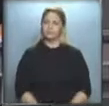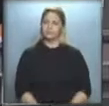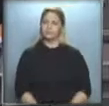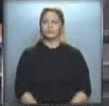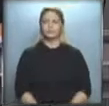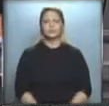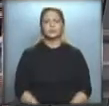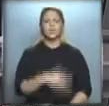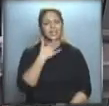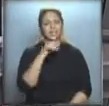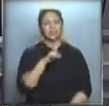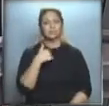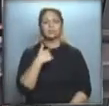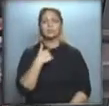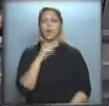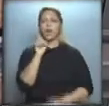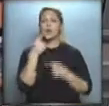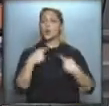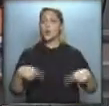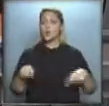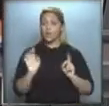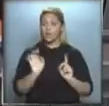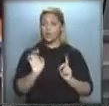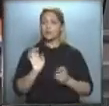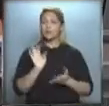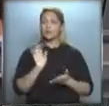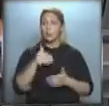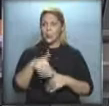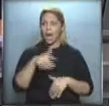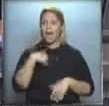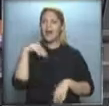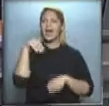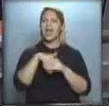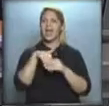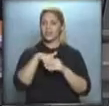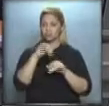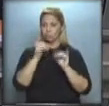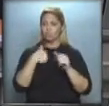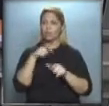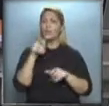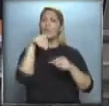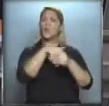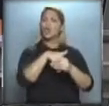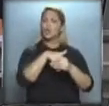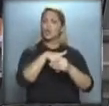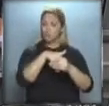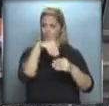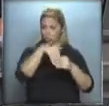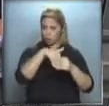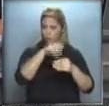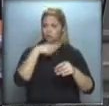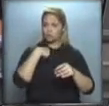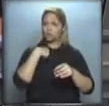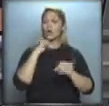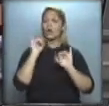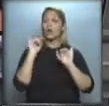Gracias, Luis. Bueno, hay algunas novedades en esta elección del domingo. Una tiene que ver con el voto joven, aquellos que pueden optar